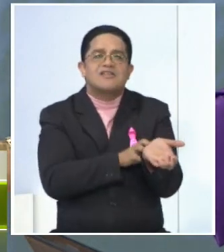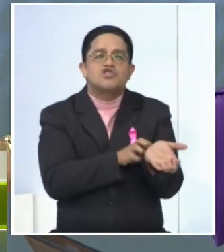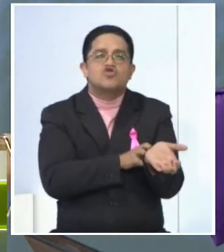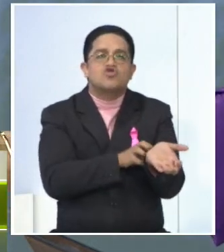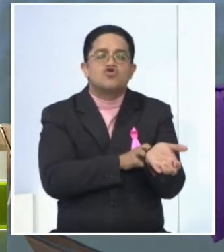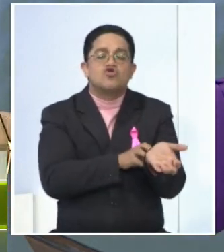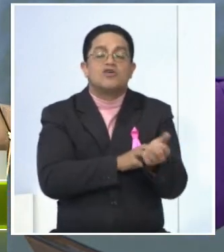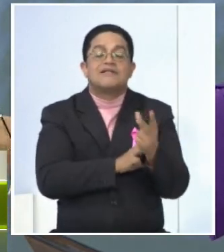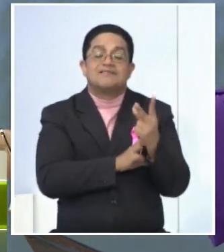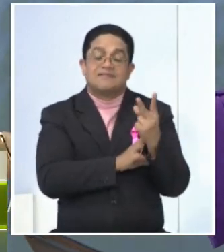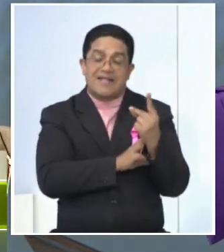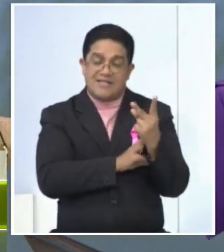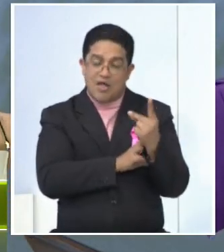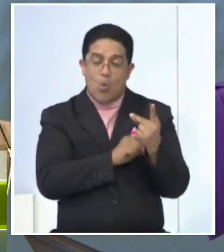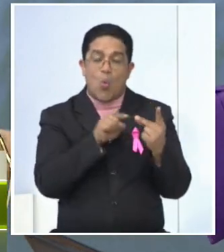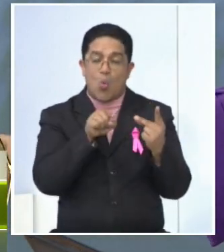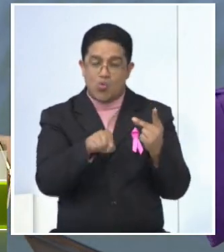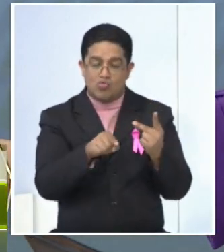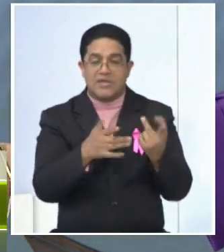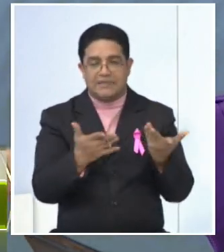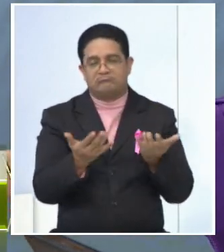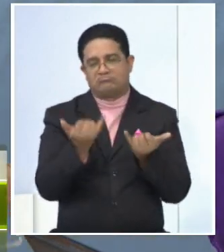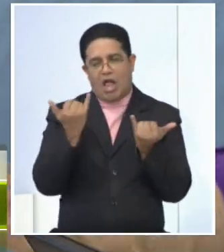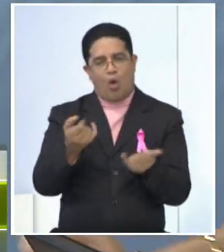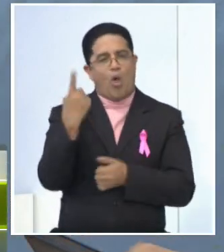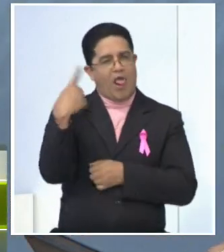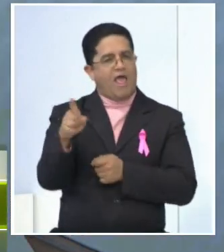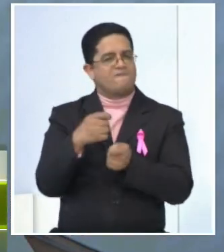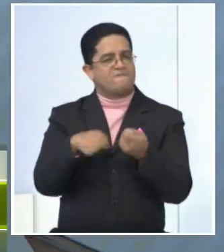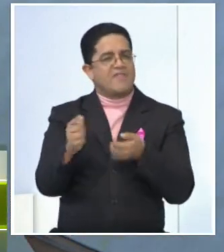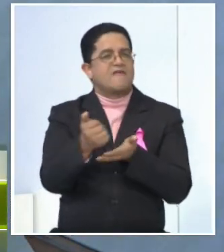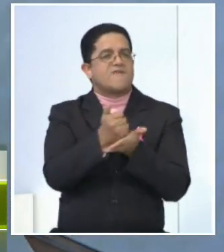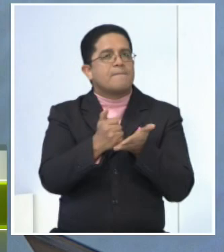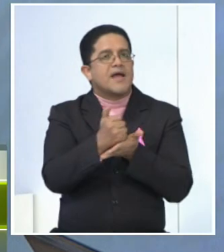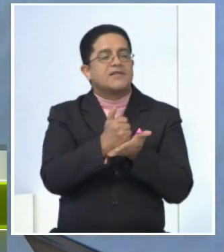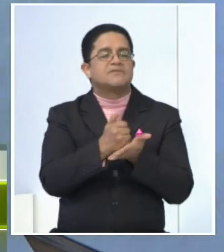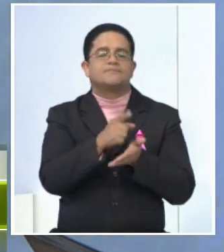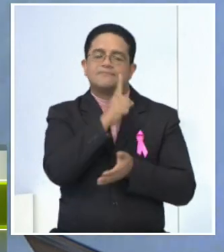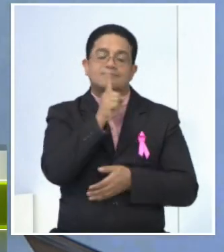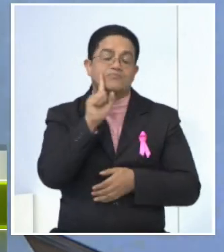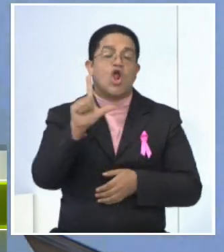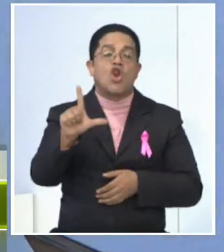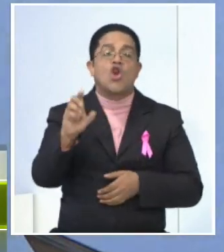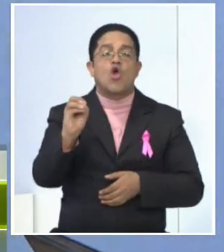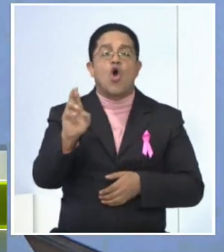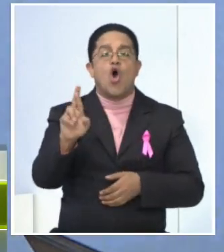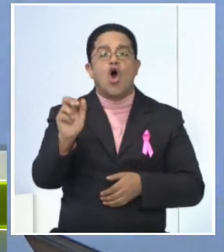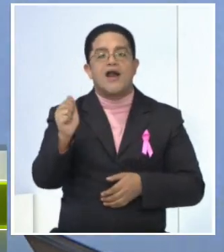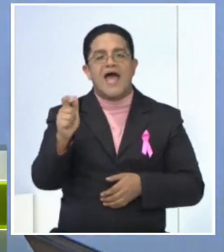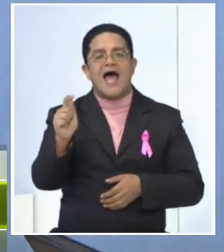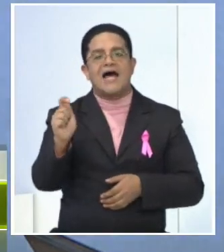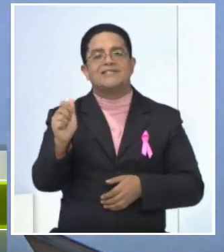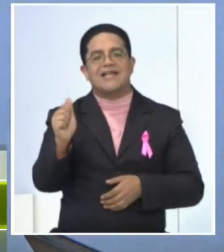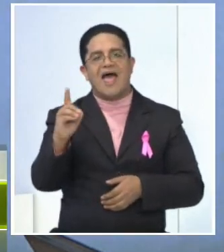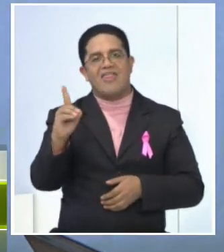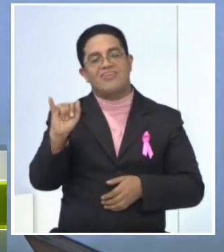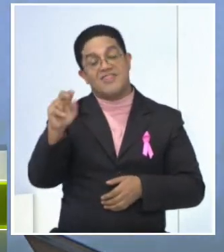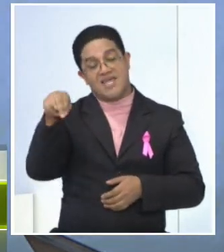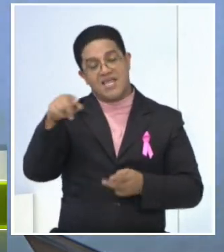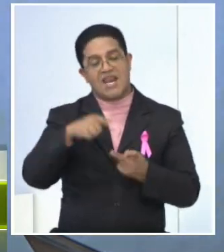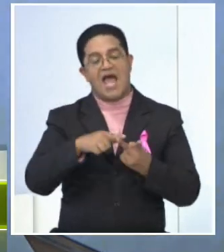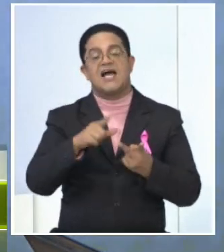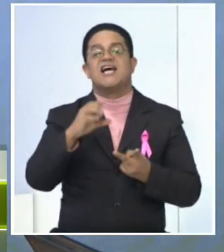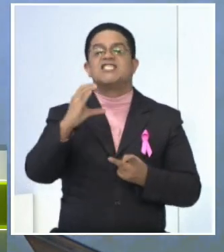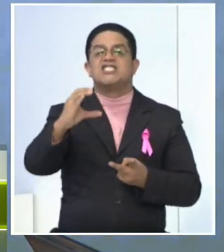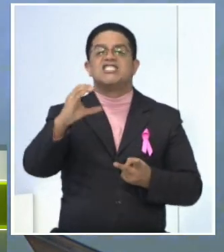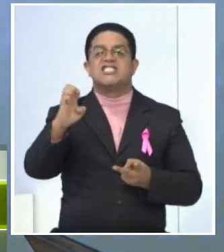antialérgicos de segunda generación, que son los que tenemos disponibles, llámese desloratadina, loratadina, cetiricina, levocetiricina, fexofenadina,